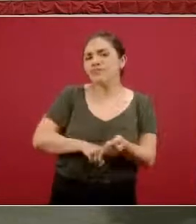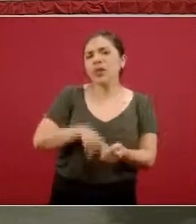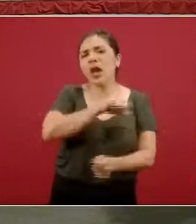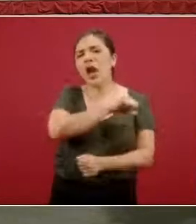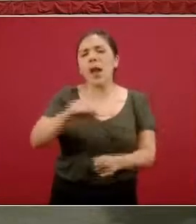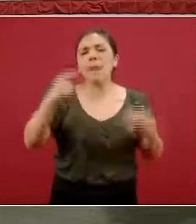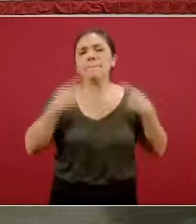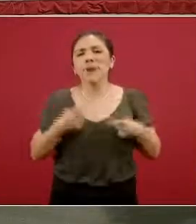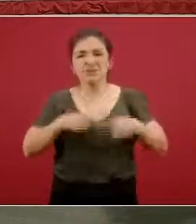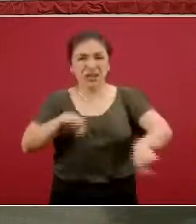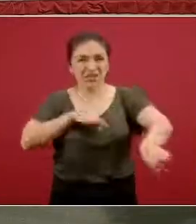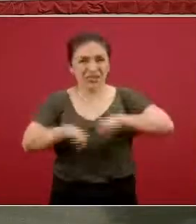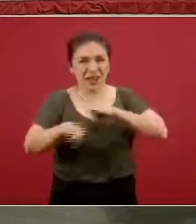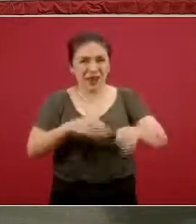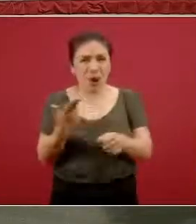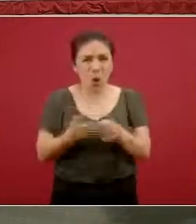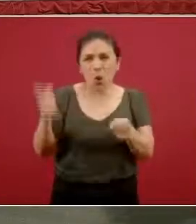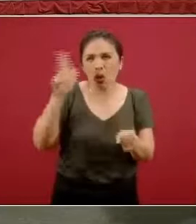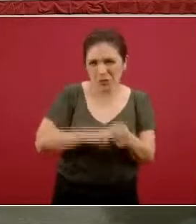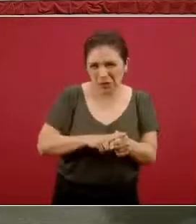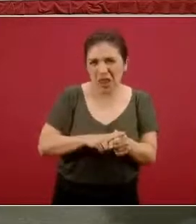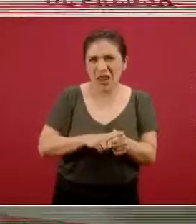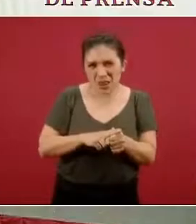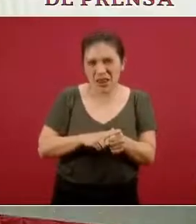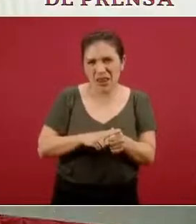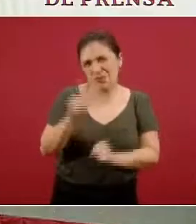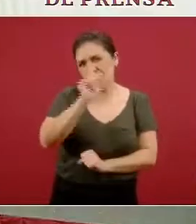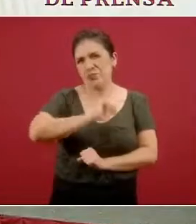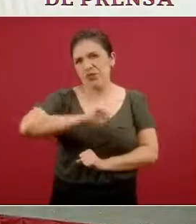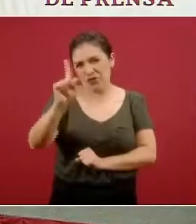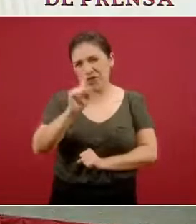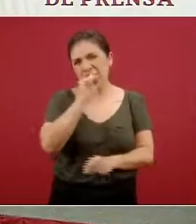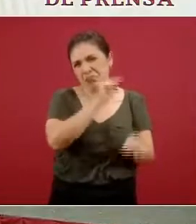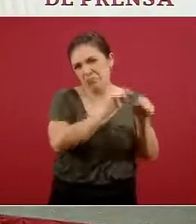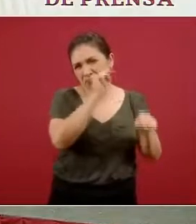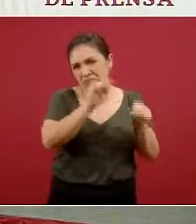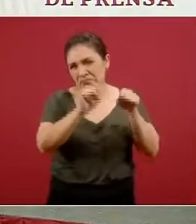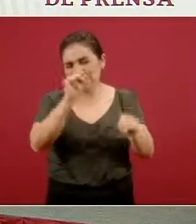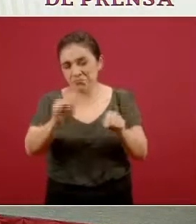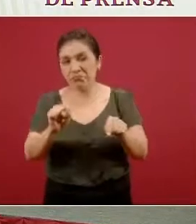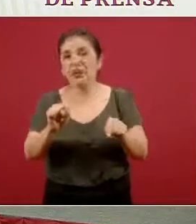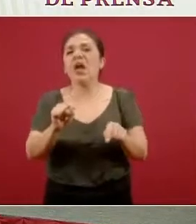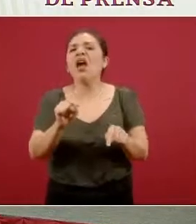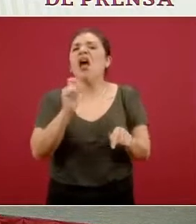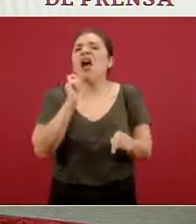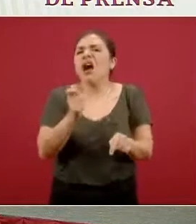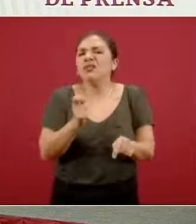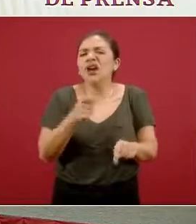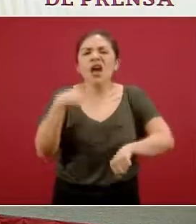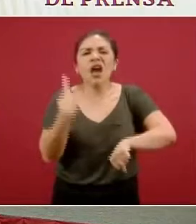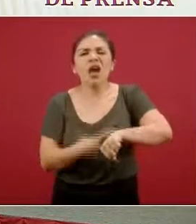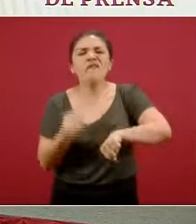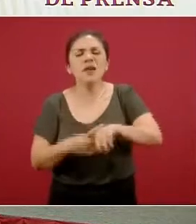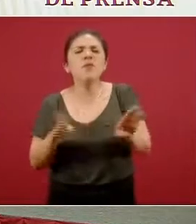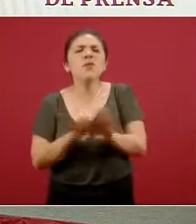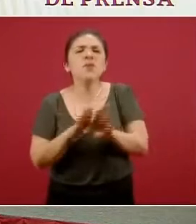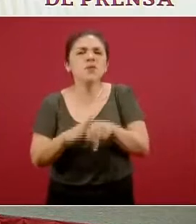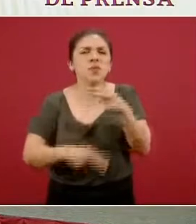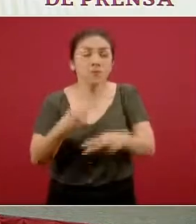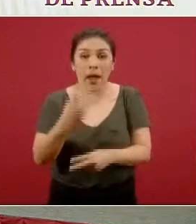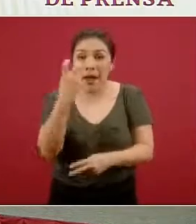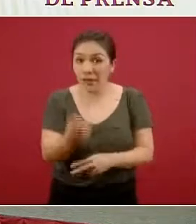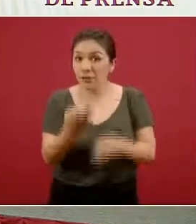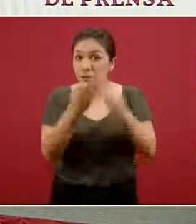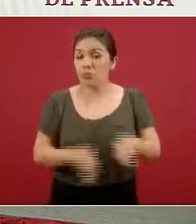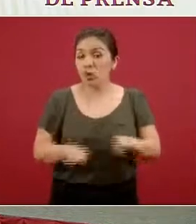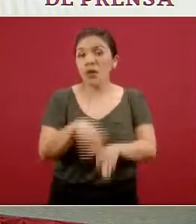de COVID-19 en los profesionales de la salud. Es importante comentar, porque esto hay que